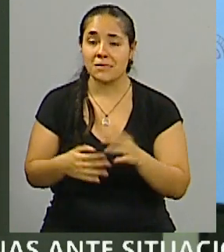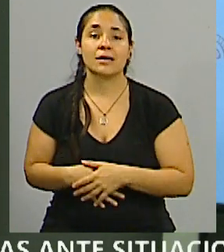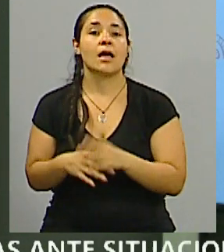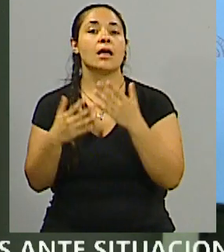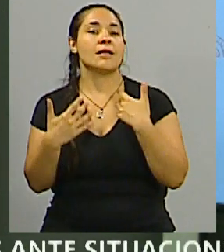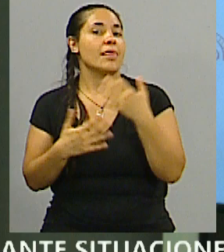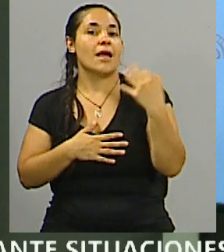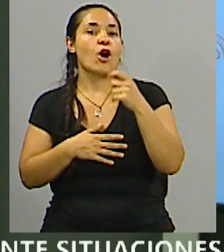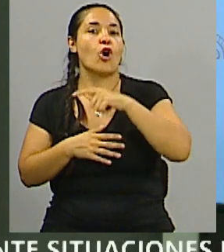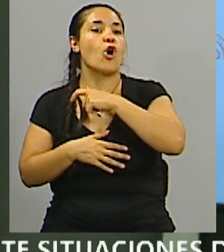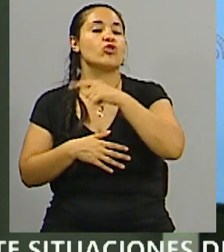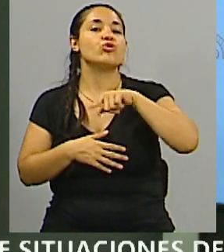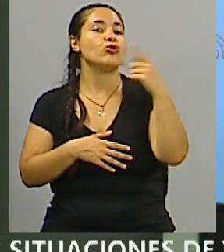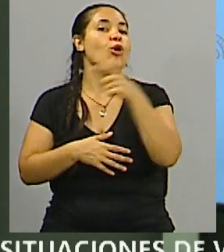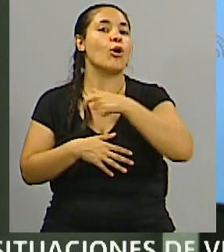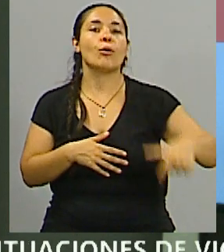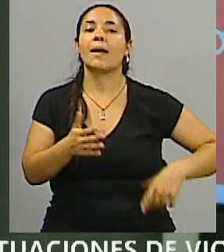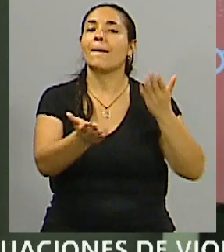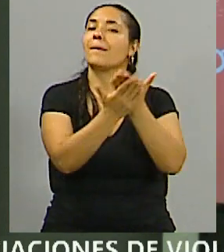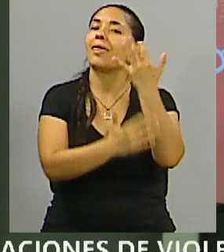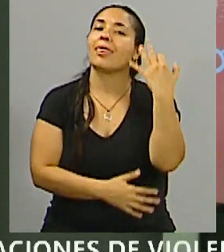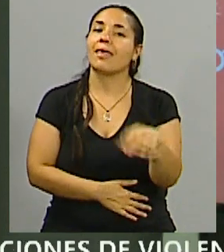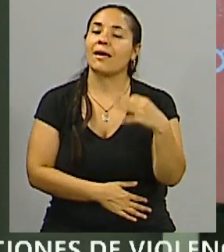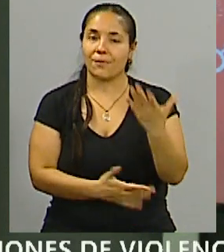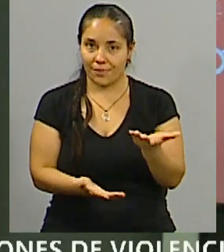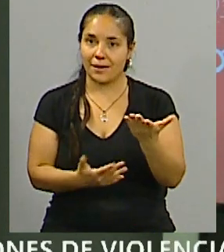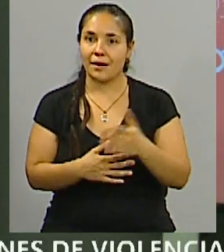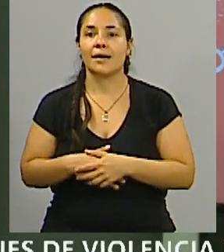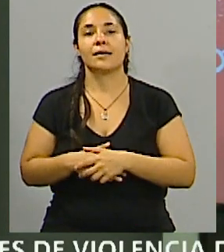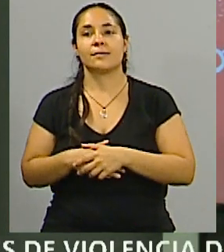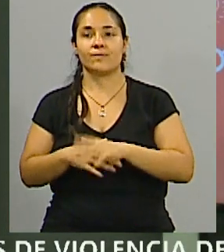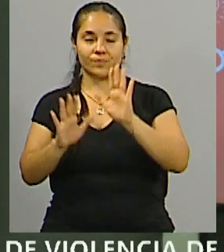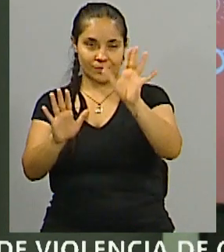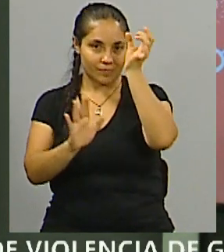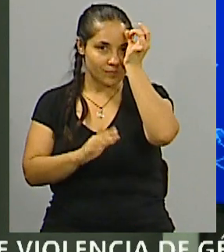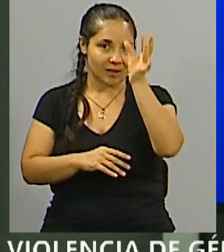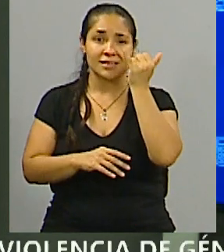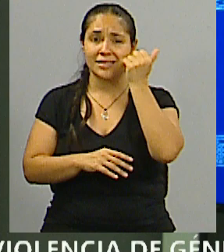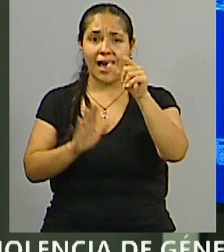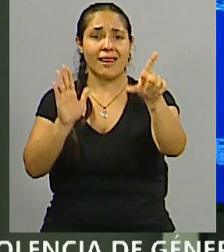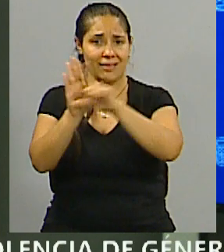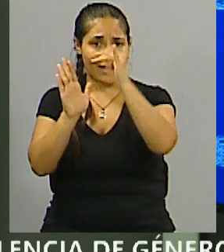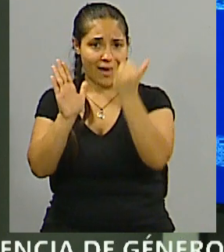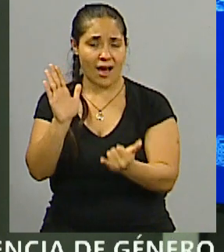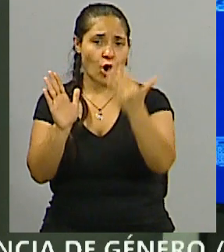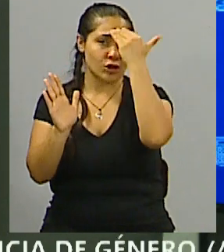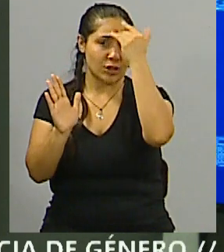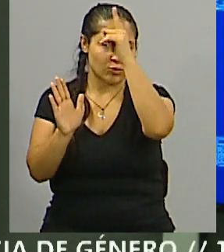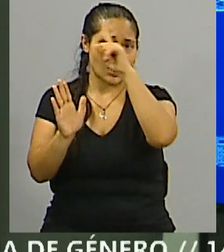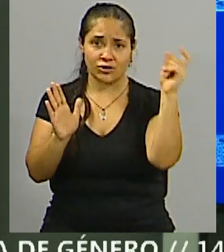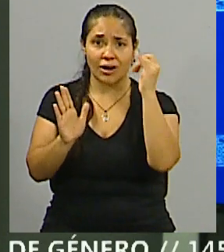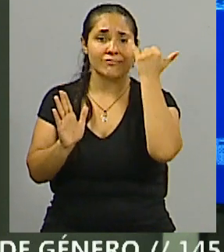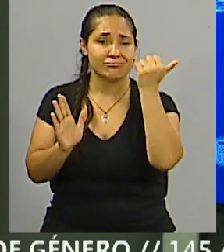en otros gobiernos lo han pedido, la posibilidad de llevarlo al Congreso. Está legislado en la Constitución